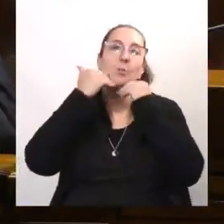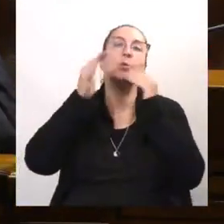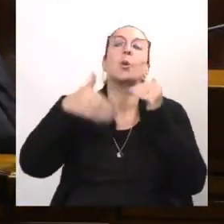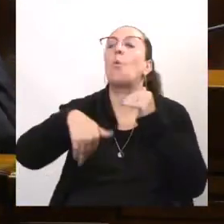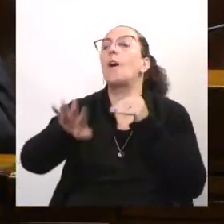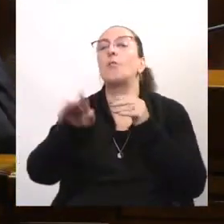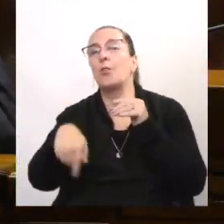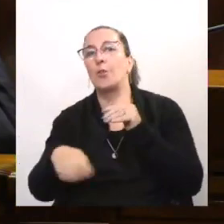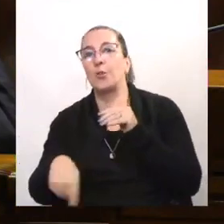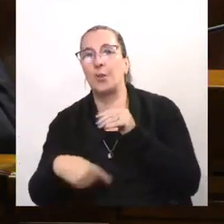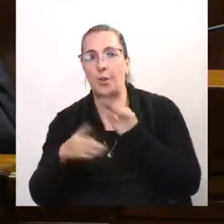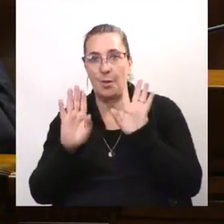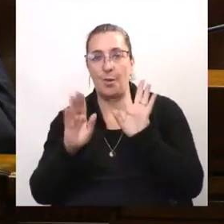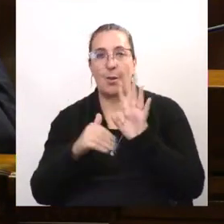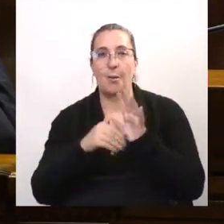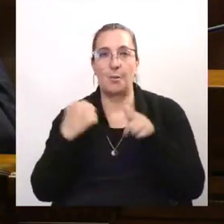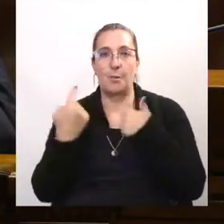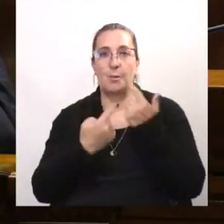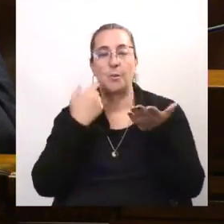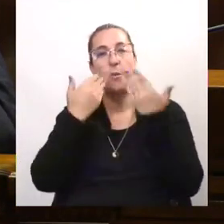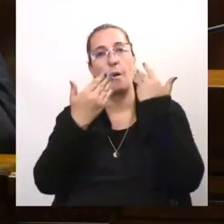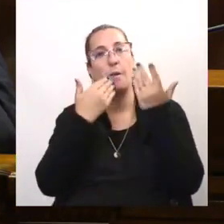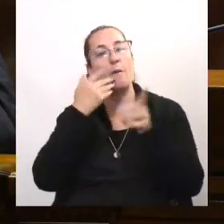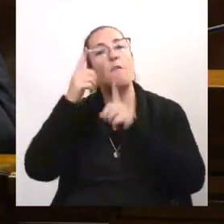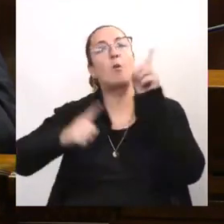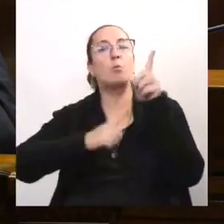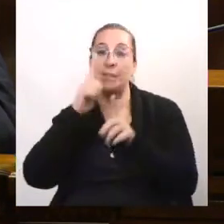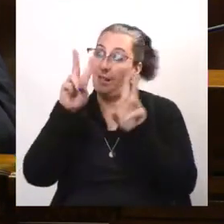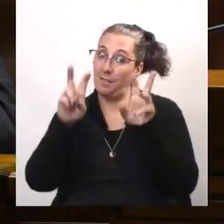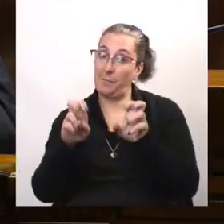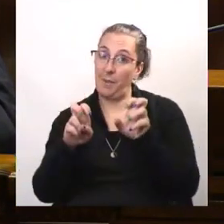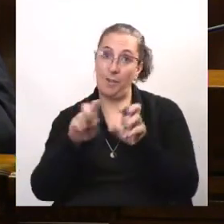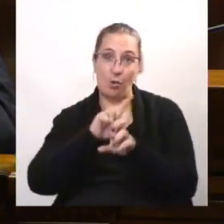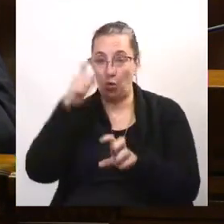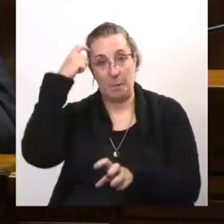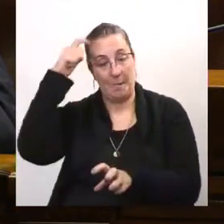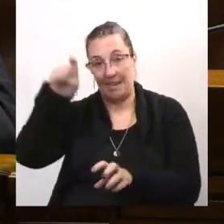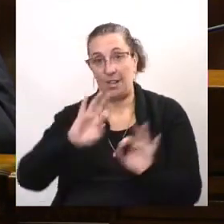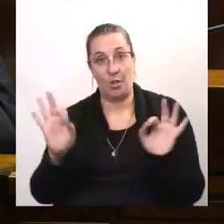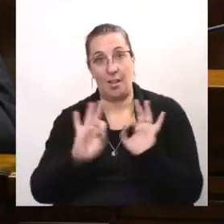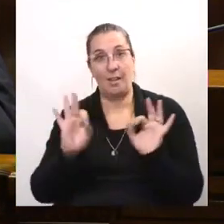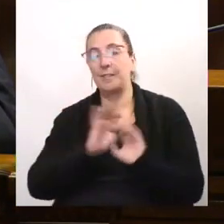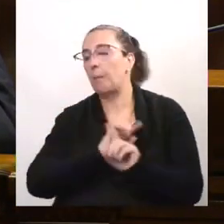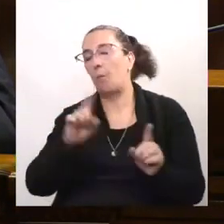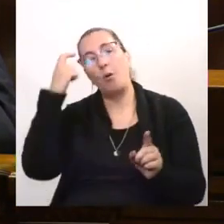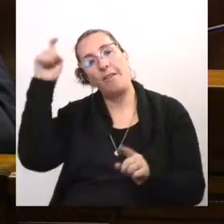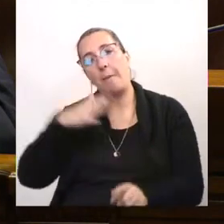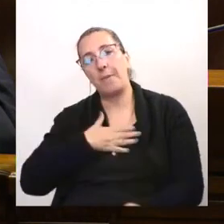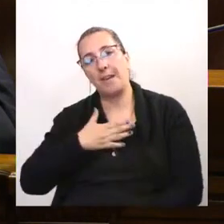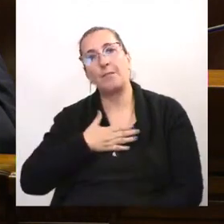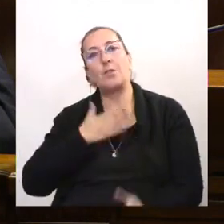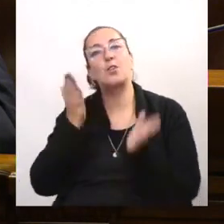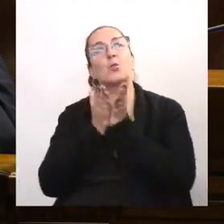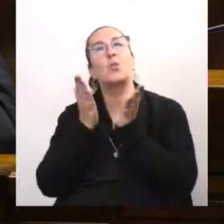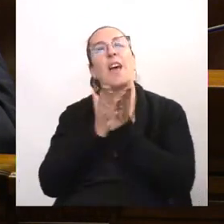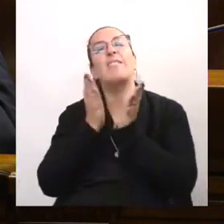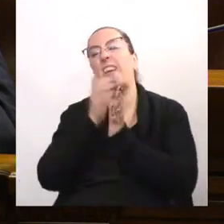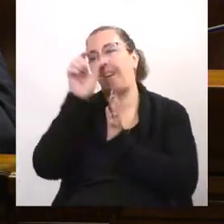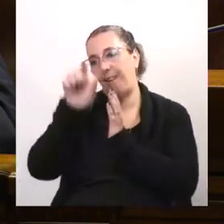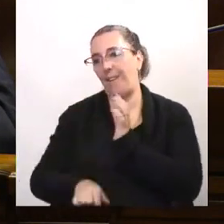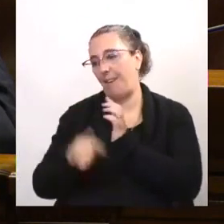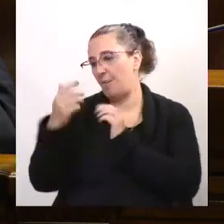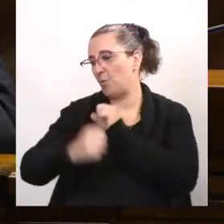pero nosotros lo tratamos en facultad el tema. O sea que no estoy inventando nada y tampoco fue idea mía, fueron estudiantes hace unos años atrás.